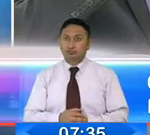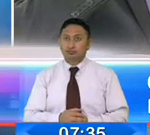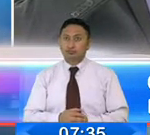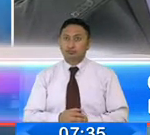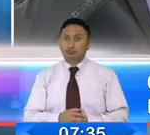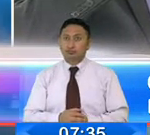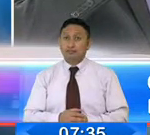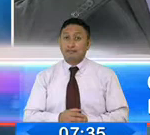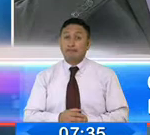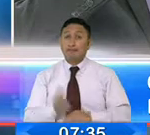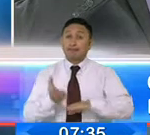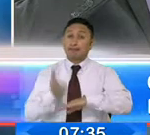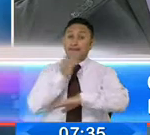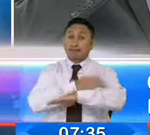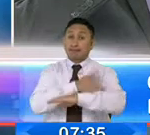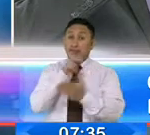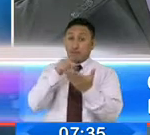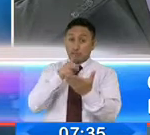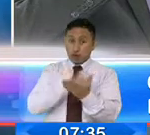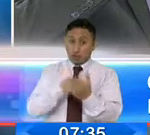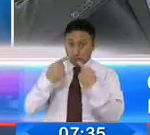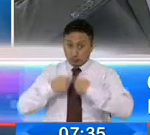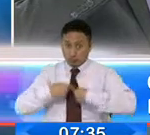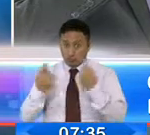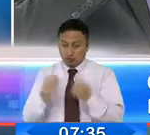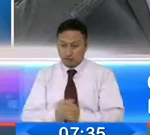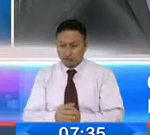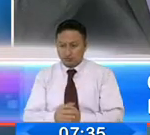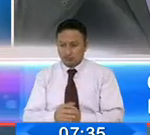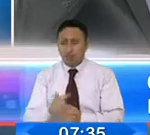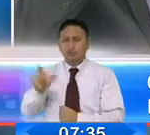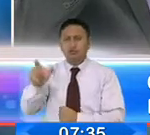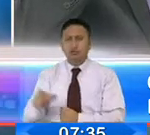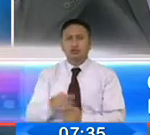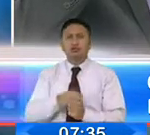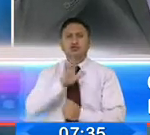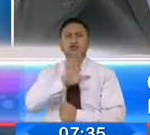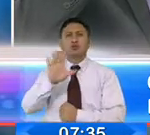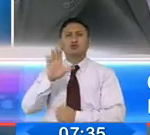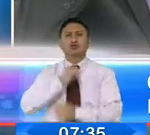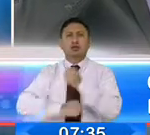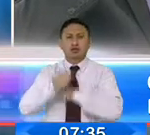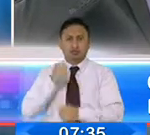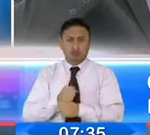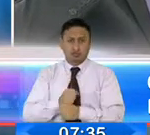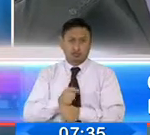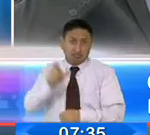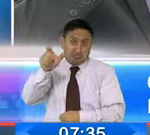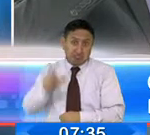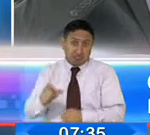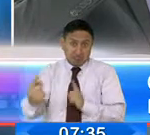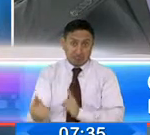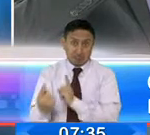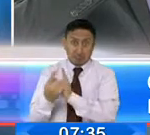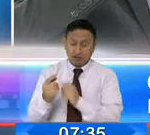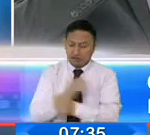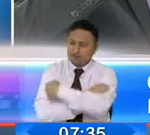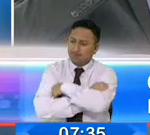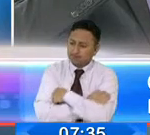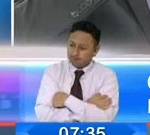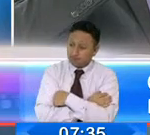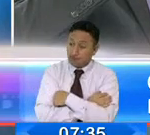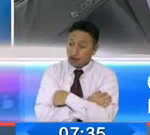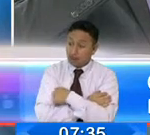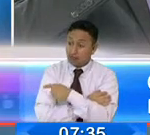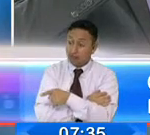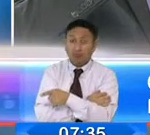el proyecto, me encontré con un emprendedor de 55 años. Uh-huh. Eso es el Ecuador. Es decir,